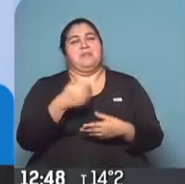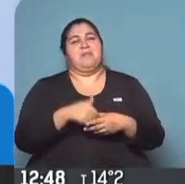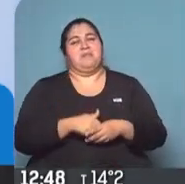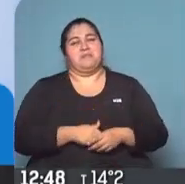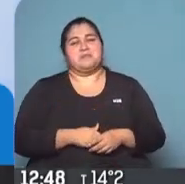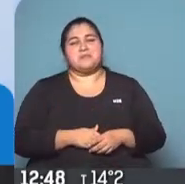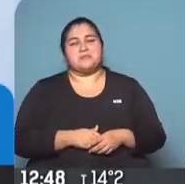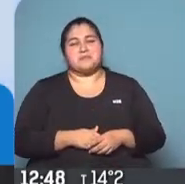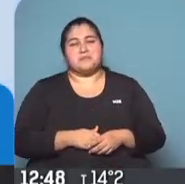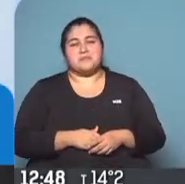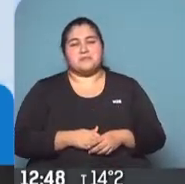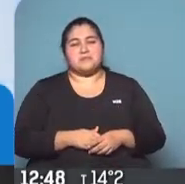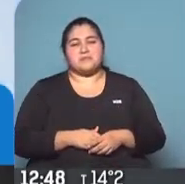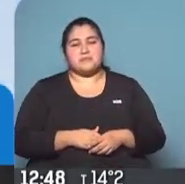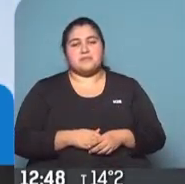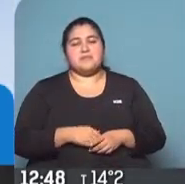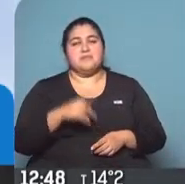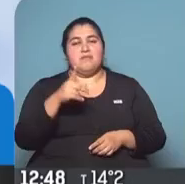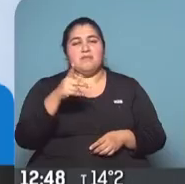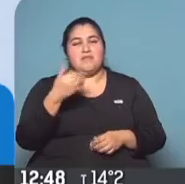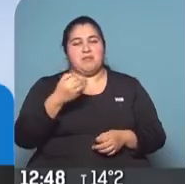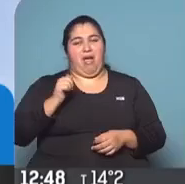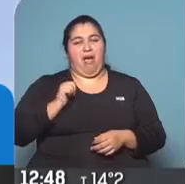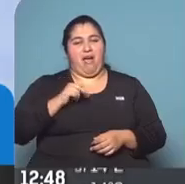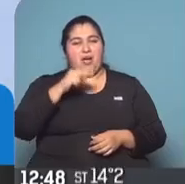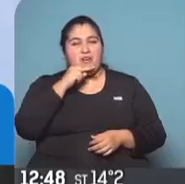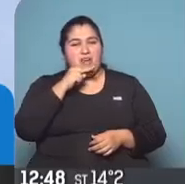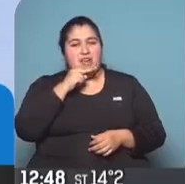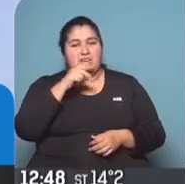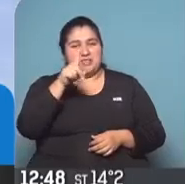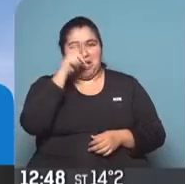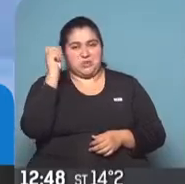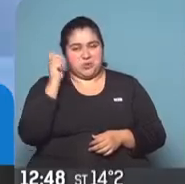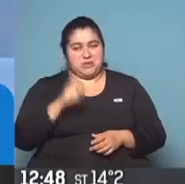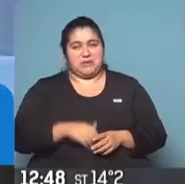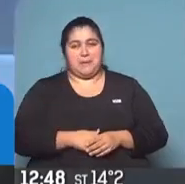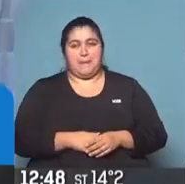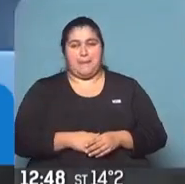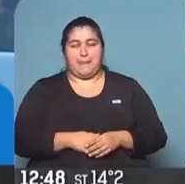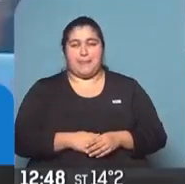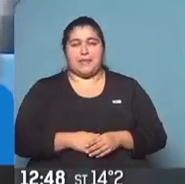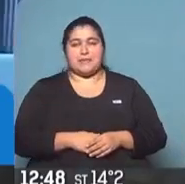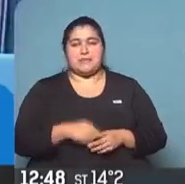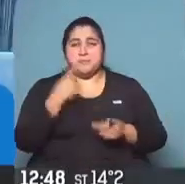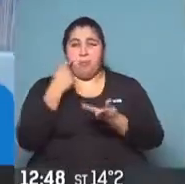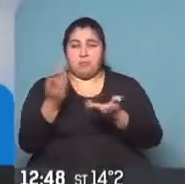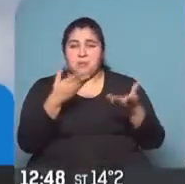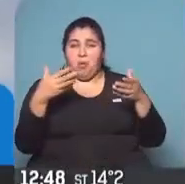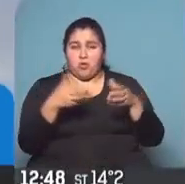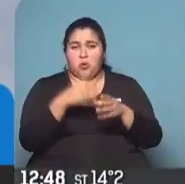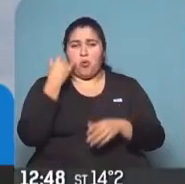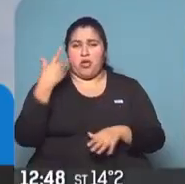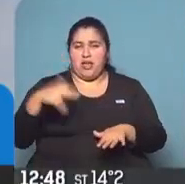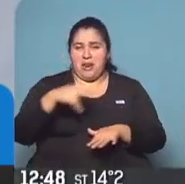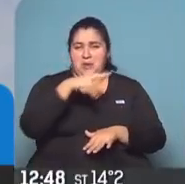rotativas barbería nacional en esta oportunidad representado por helicópteros